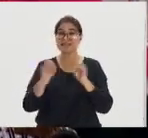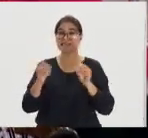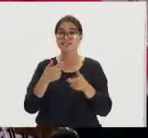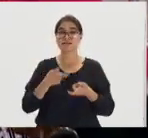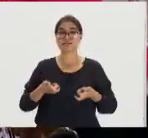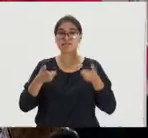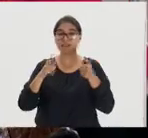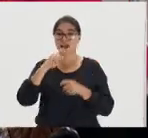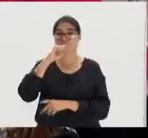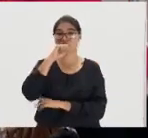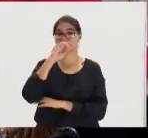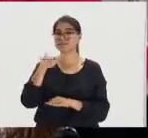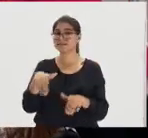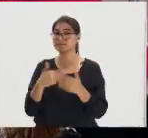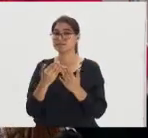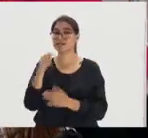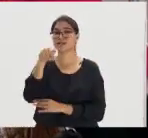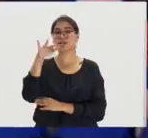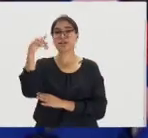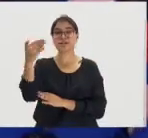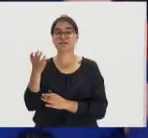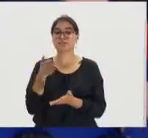mundo va a ser pierde-pierde, hermano.